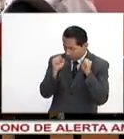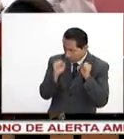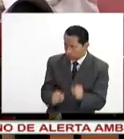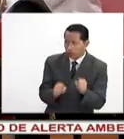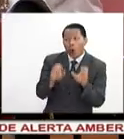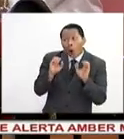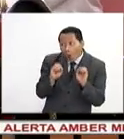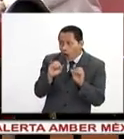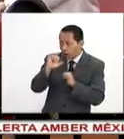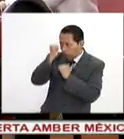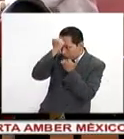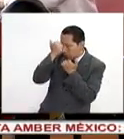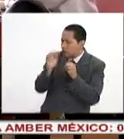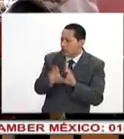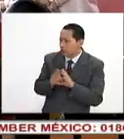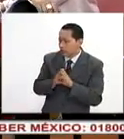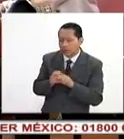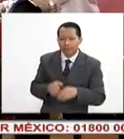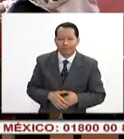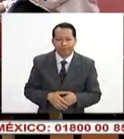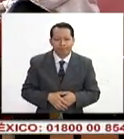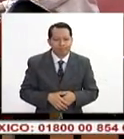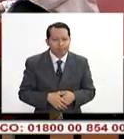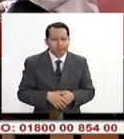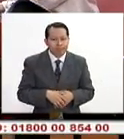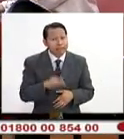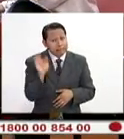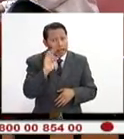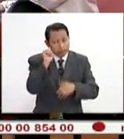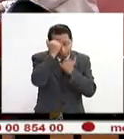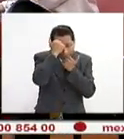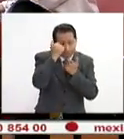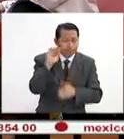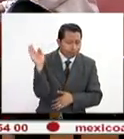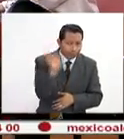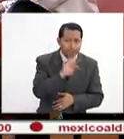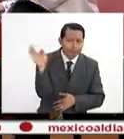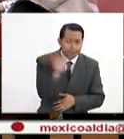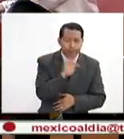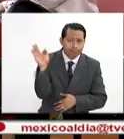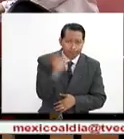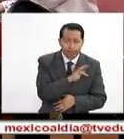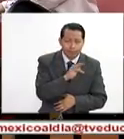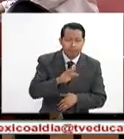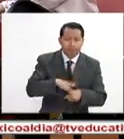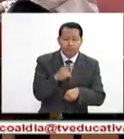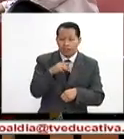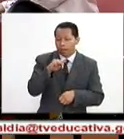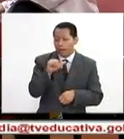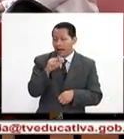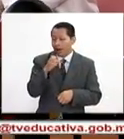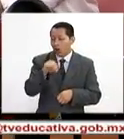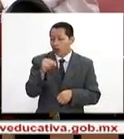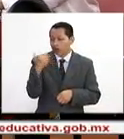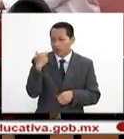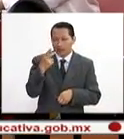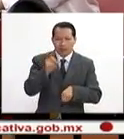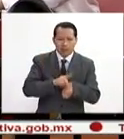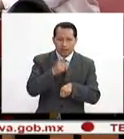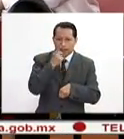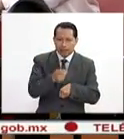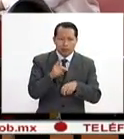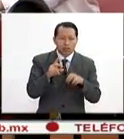haber marcha atrás o qué? Pues digamos que sí podría haber marcha atrás. No sé si Macron hace pocos días dijo que el